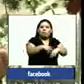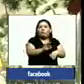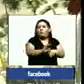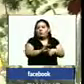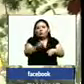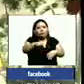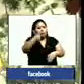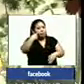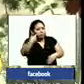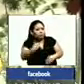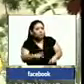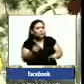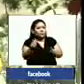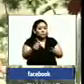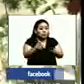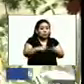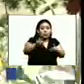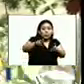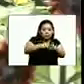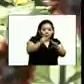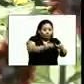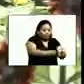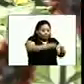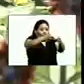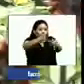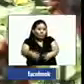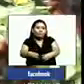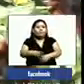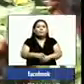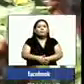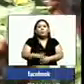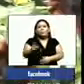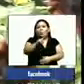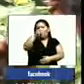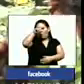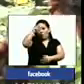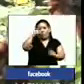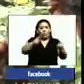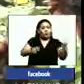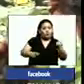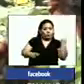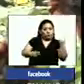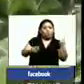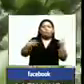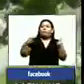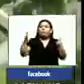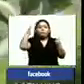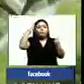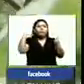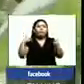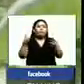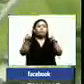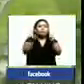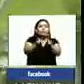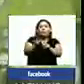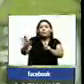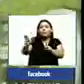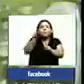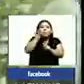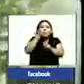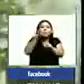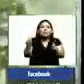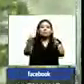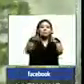ahorita vamos con pruebas Es la segunda plantación No trabaja solo Tiene una compañera Y es su mamá